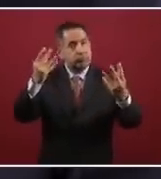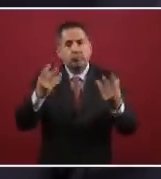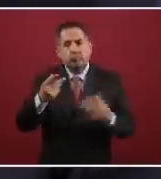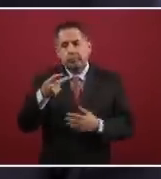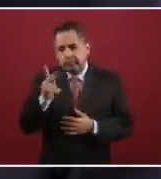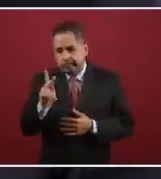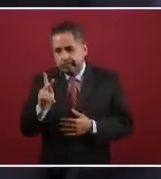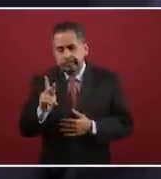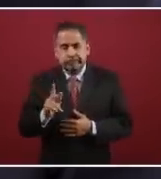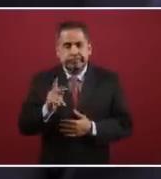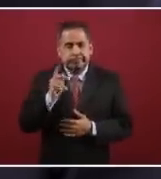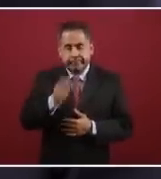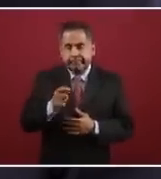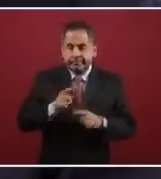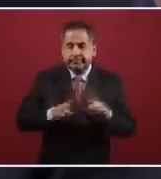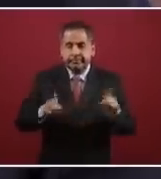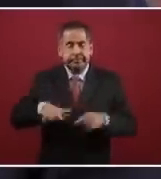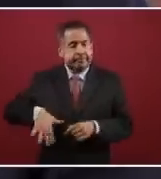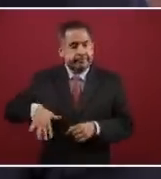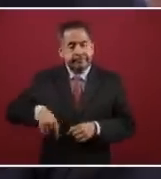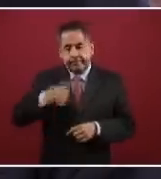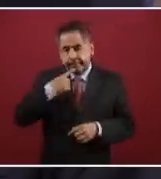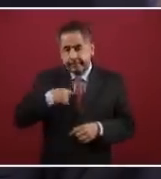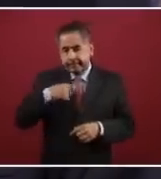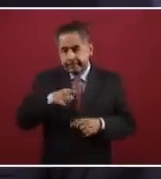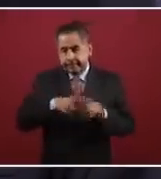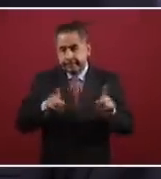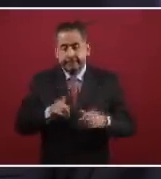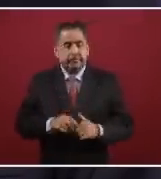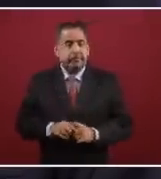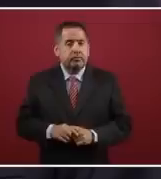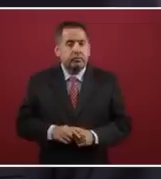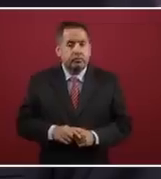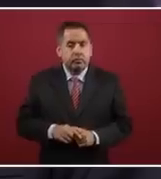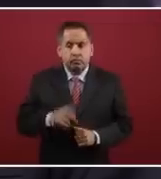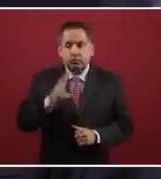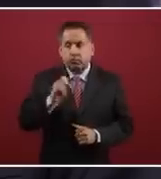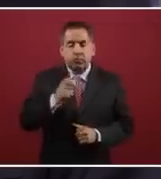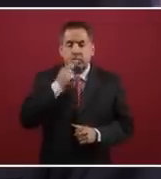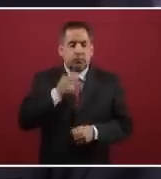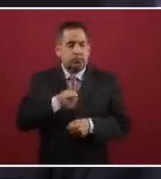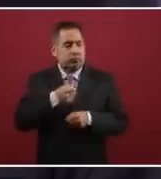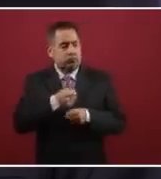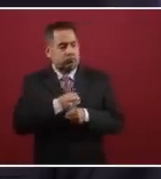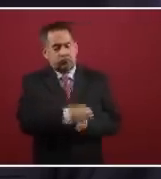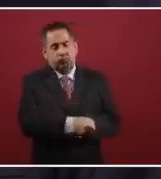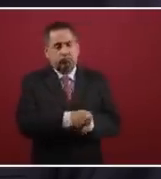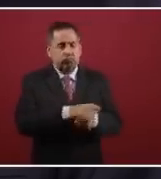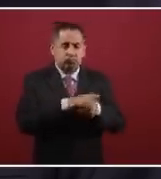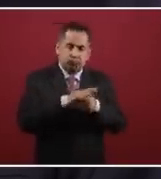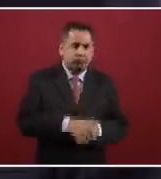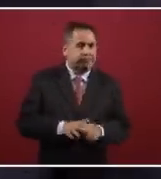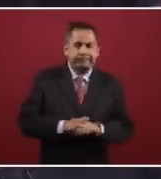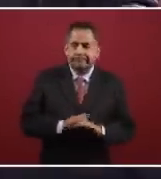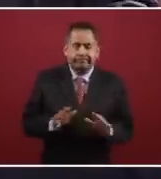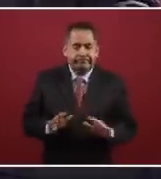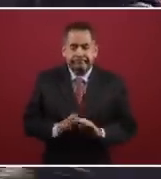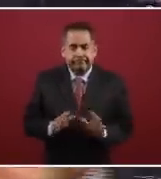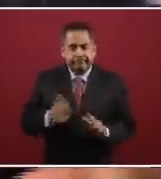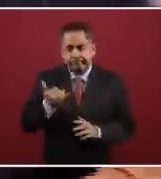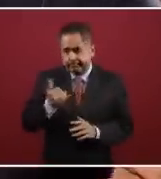muy contrario a lo que acabas de decir, no se usa la fuerza. Y